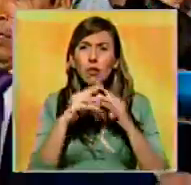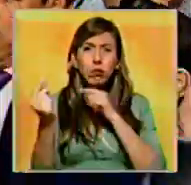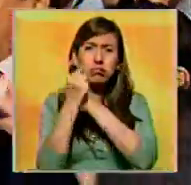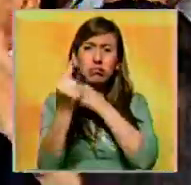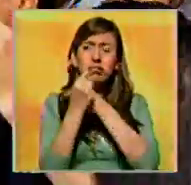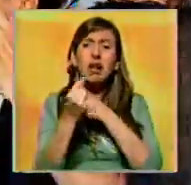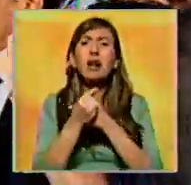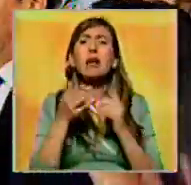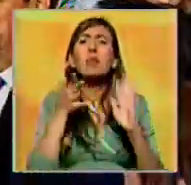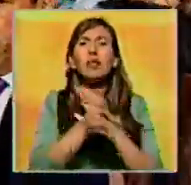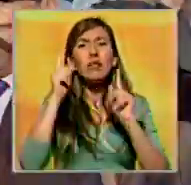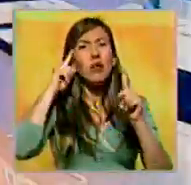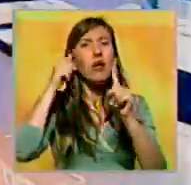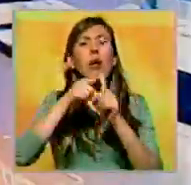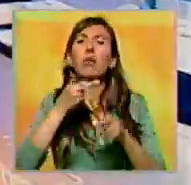carácter político